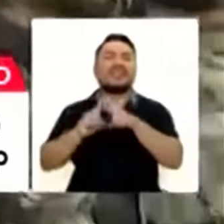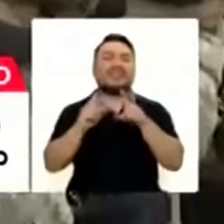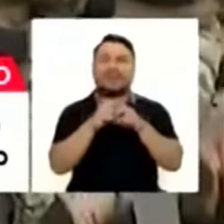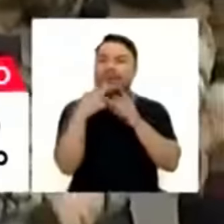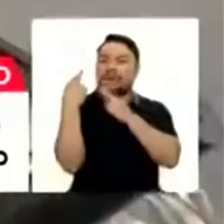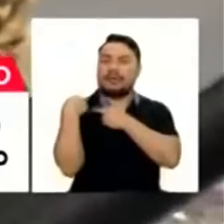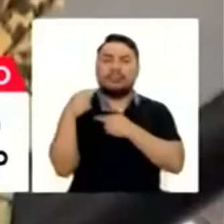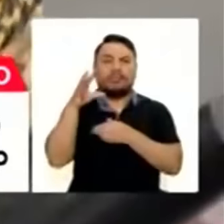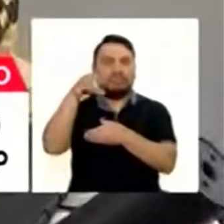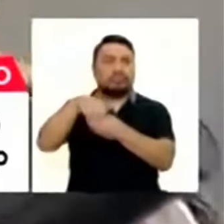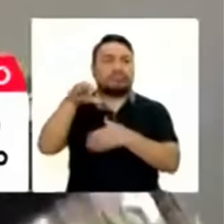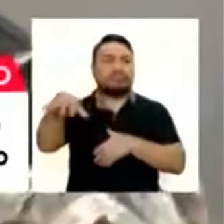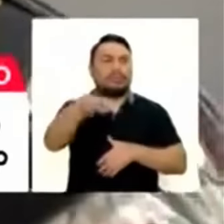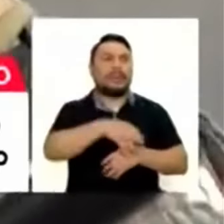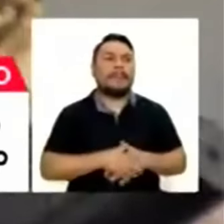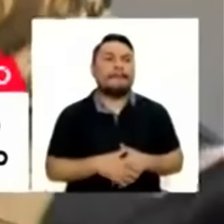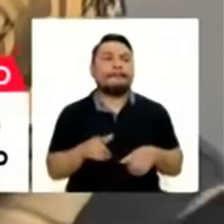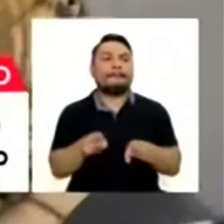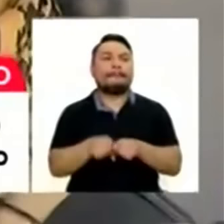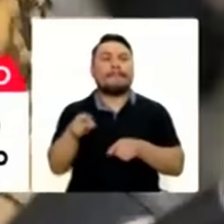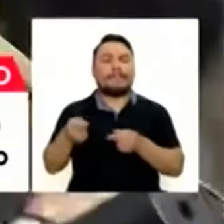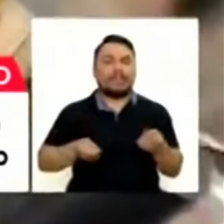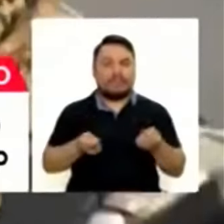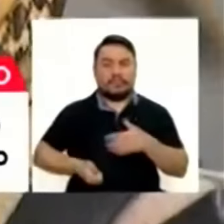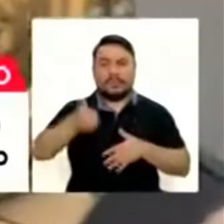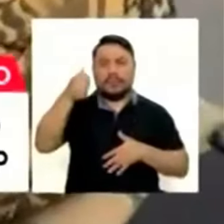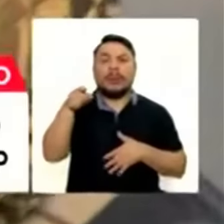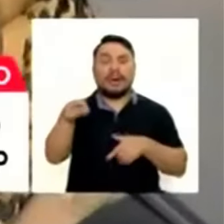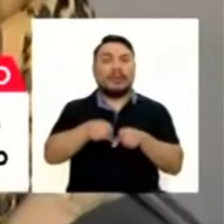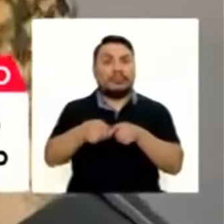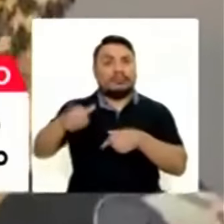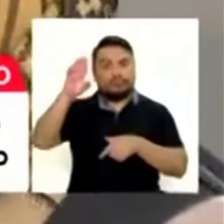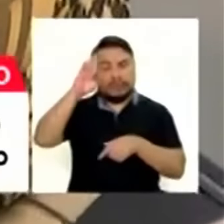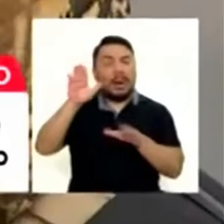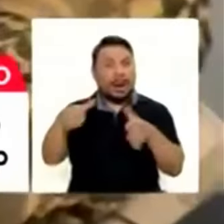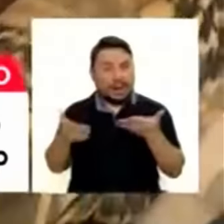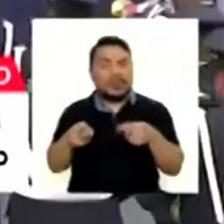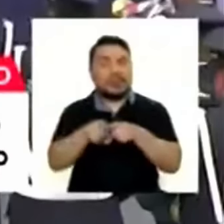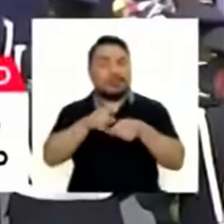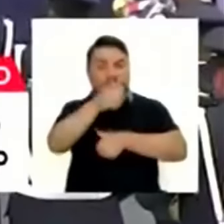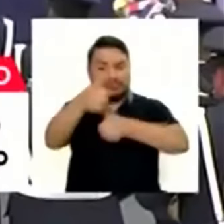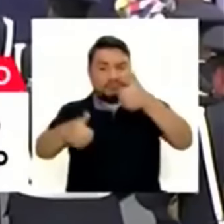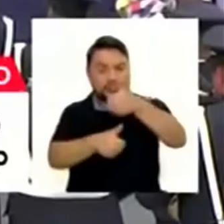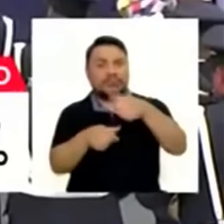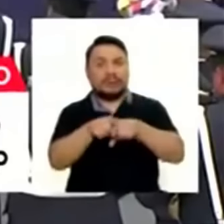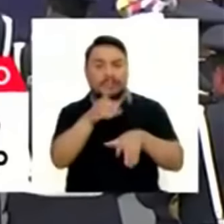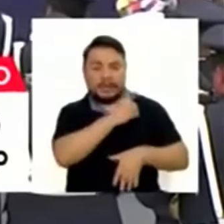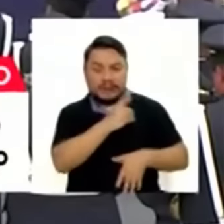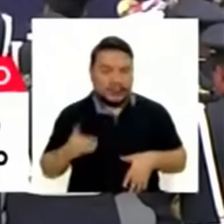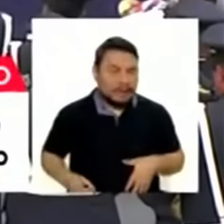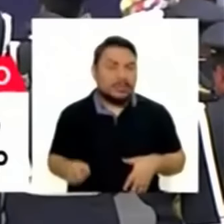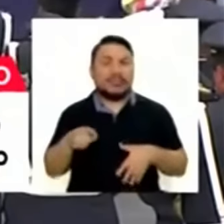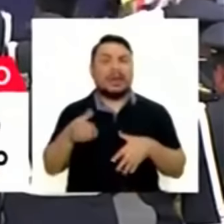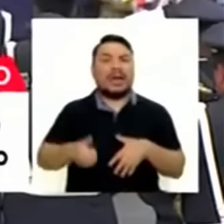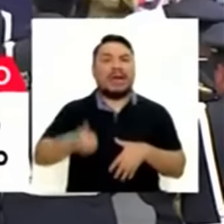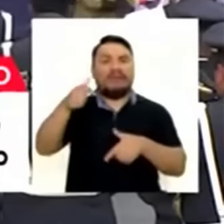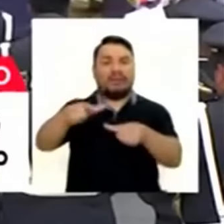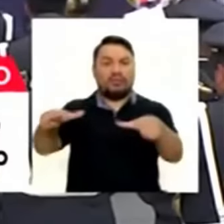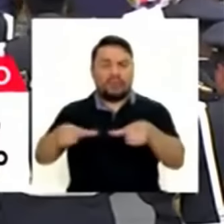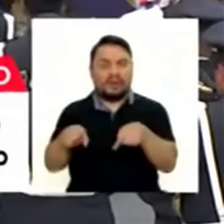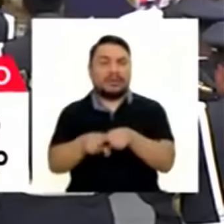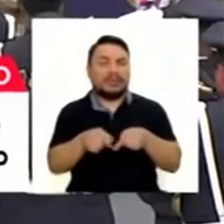nivel nacional, como directoras de unidades, subdirectoras, segundos comandos, jefes de departamento y jefes